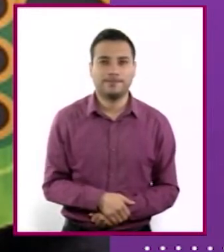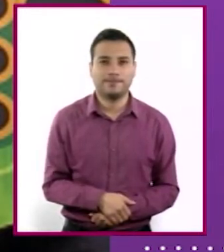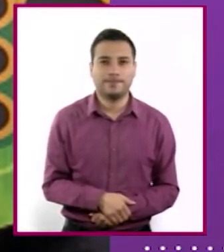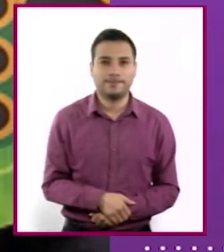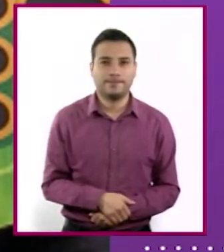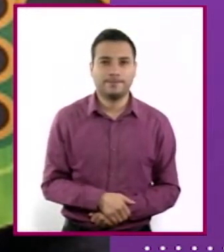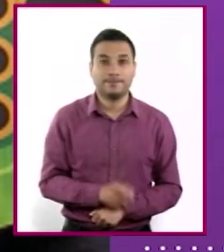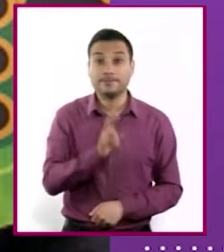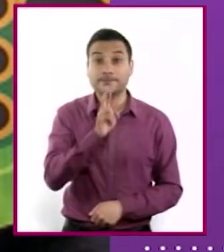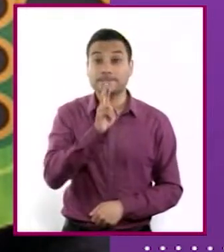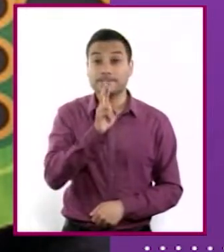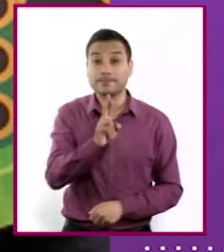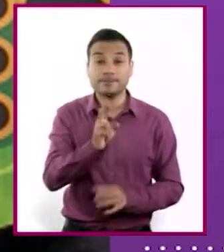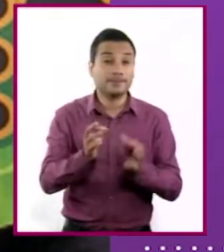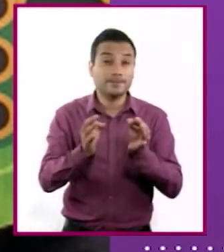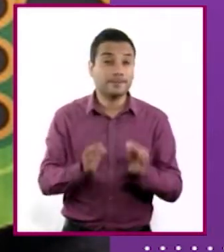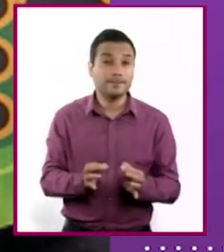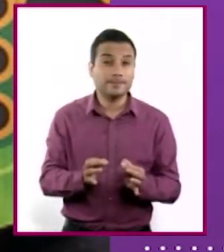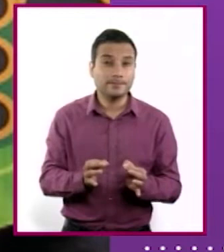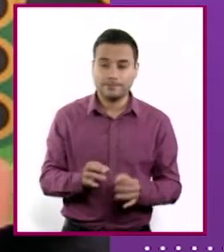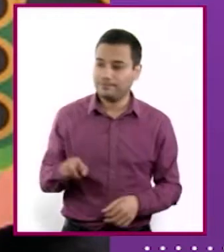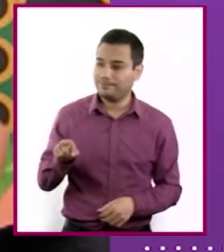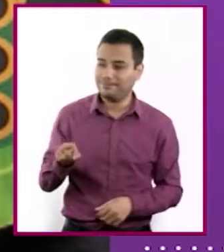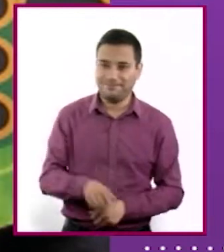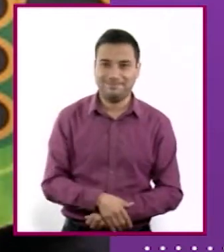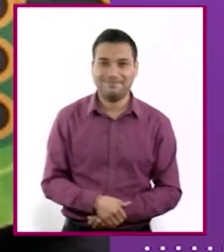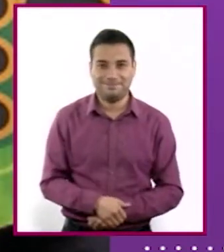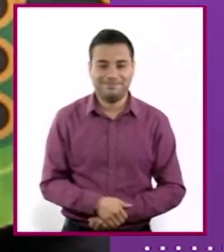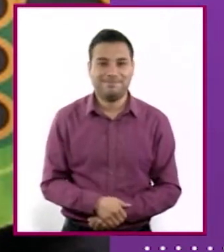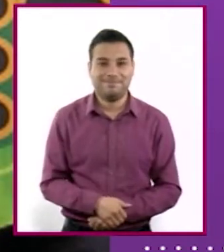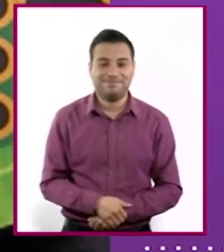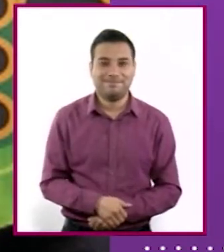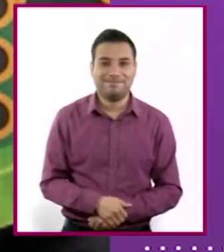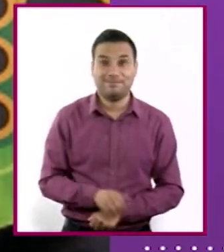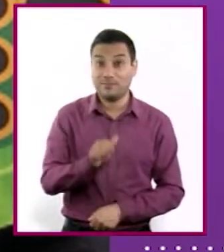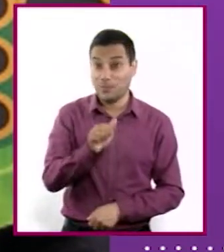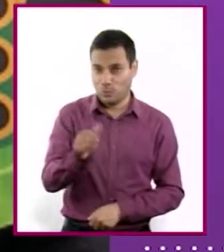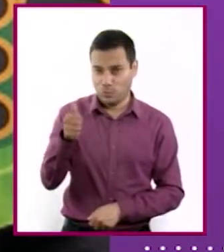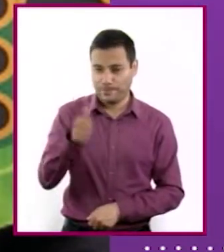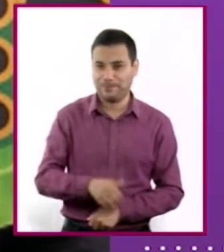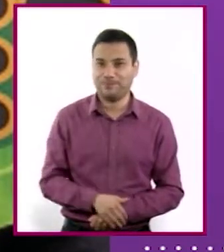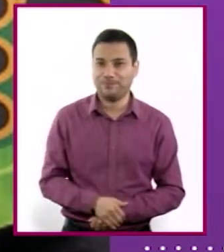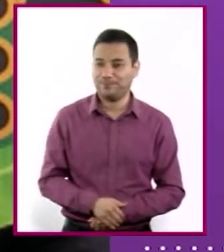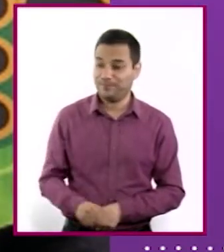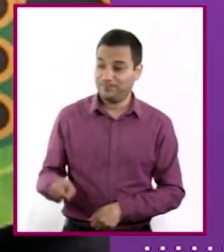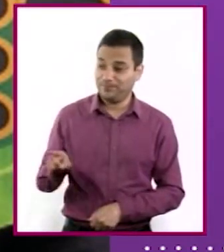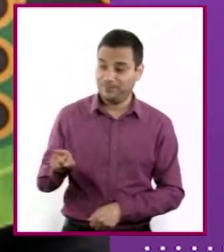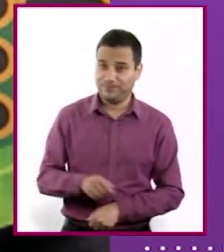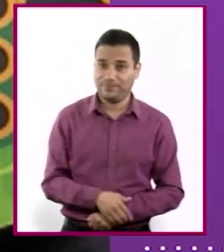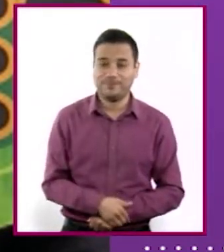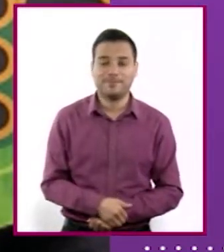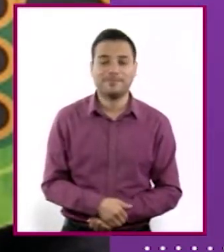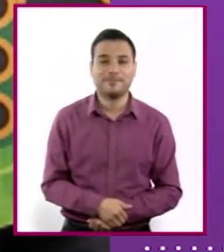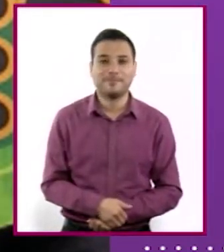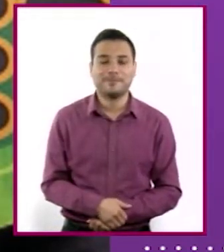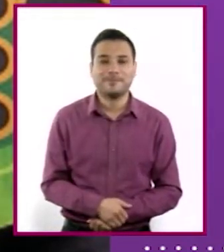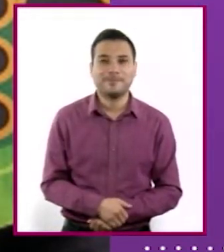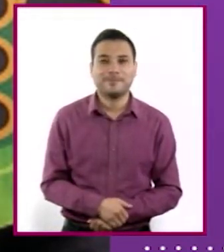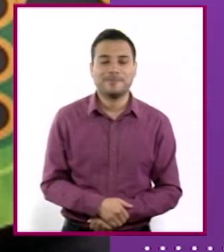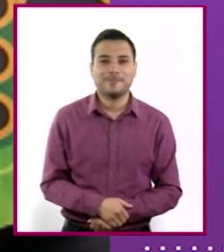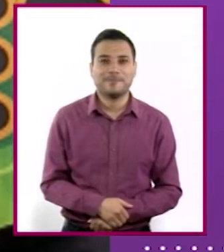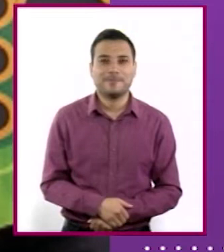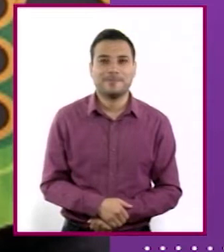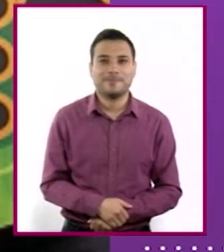La conjugación en pasado es visited. Siguiente. Help.